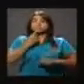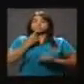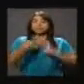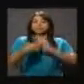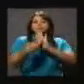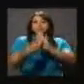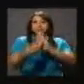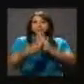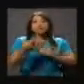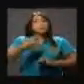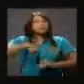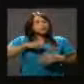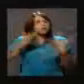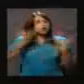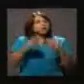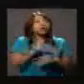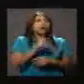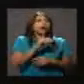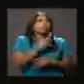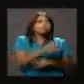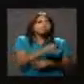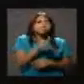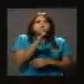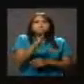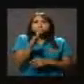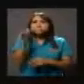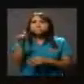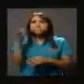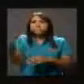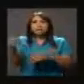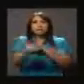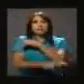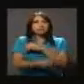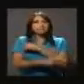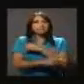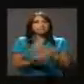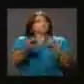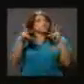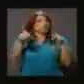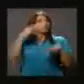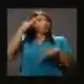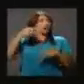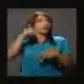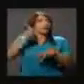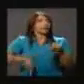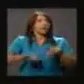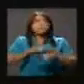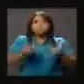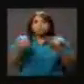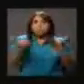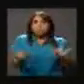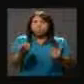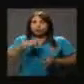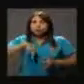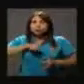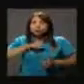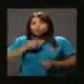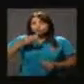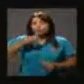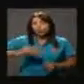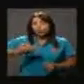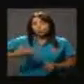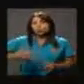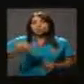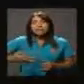haber caminado este país con el ojo indiferente de mucha gente incrédula y hoy estar sumando todos los días